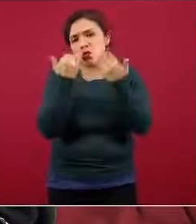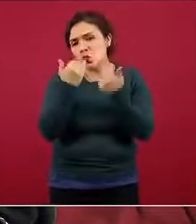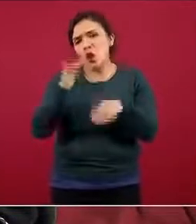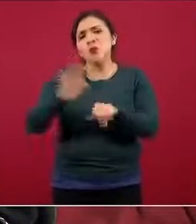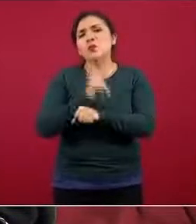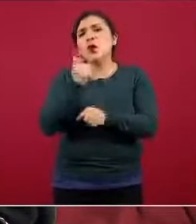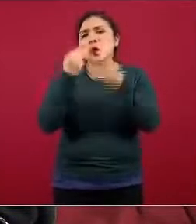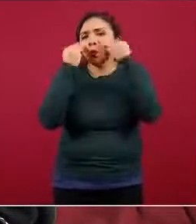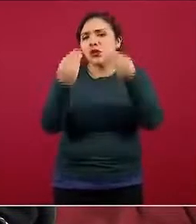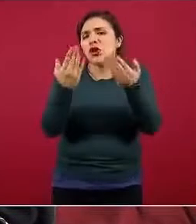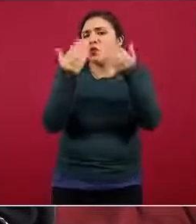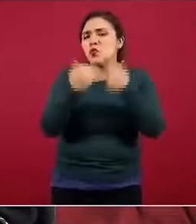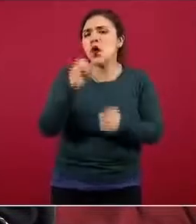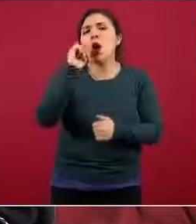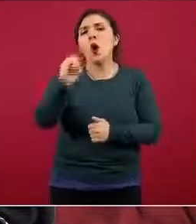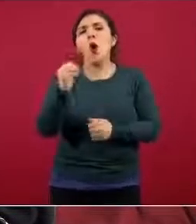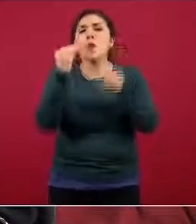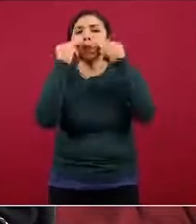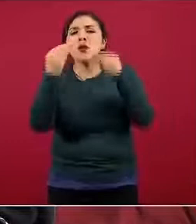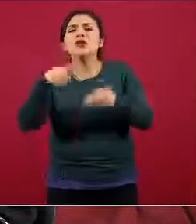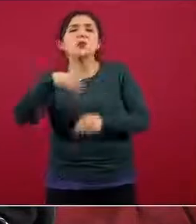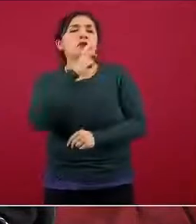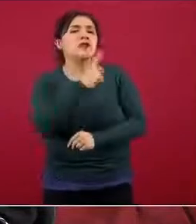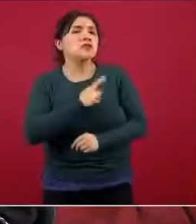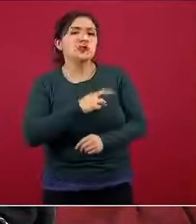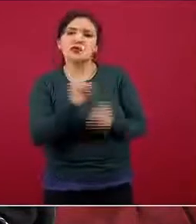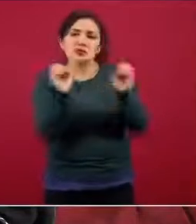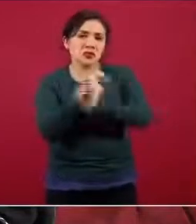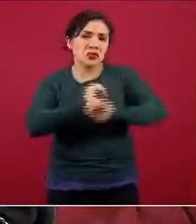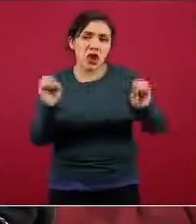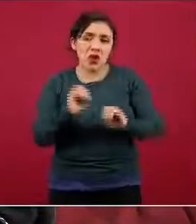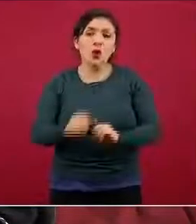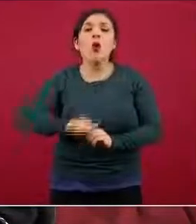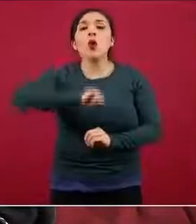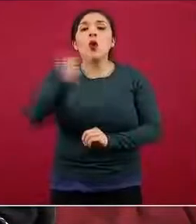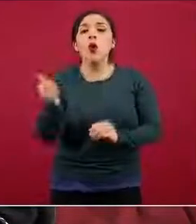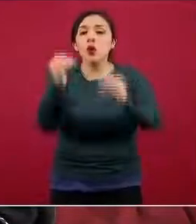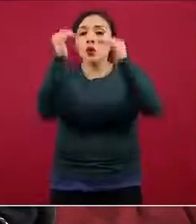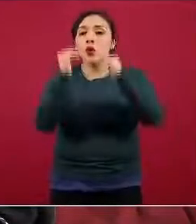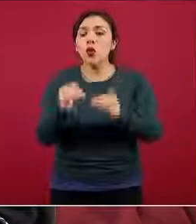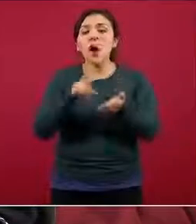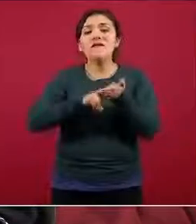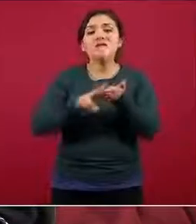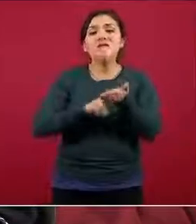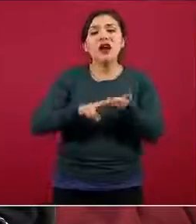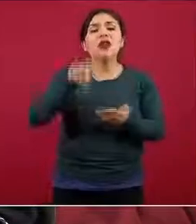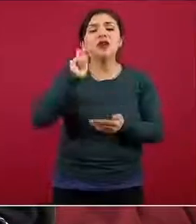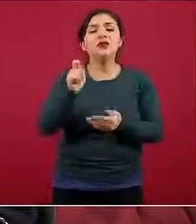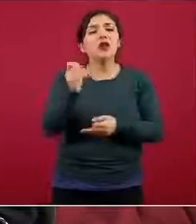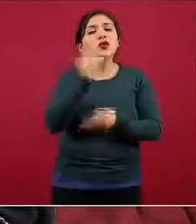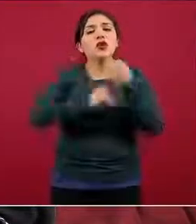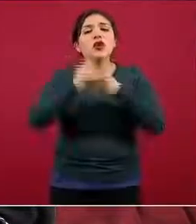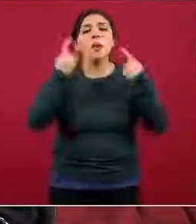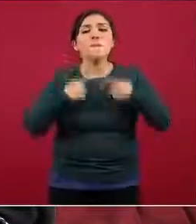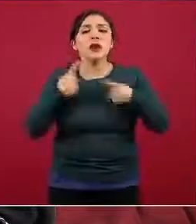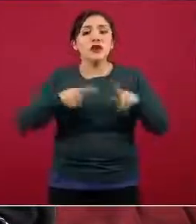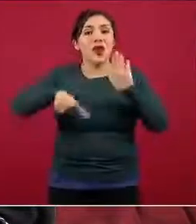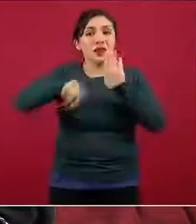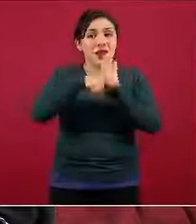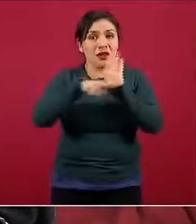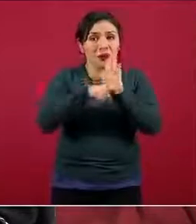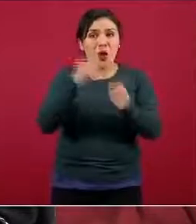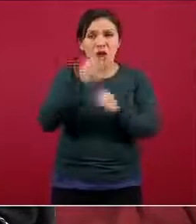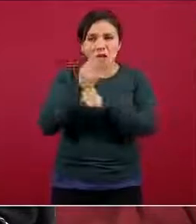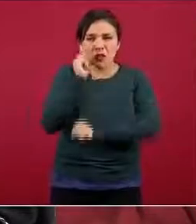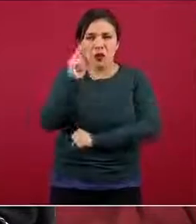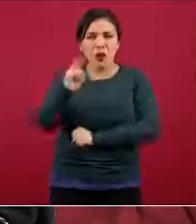no se tomó muestra o porque se tomó muestra pero no se pudo analizar, y la barra verde, que son todos los negativos. Si vemos el